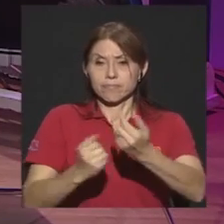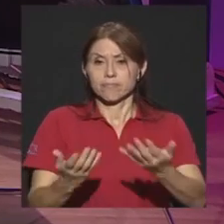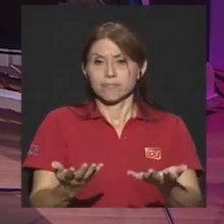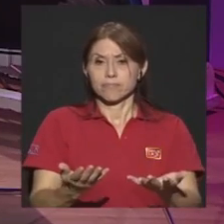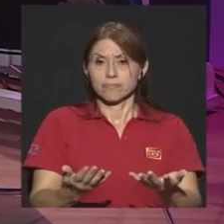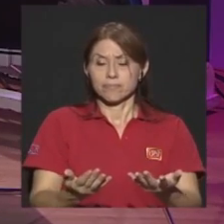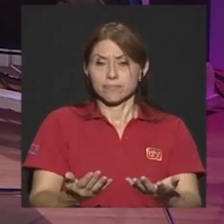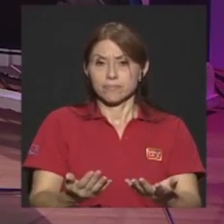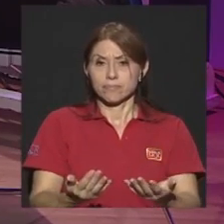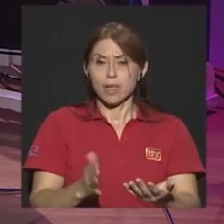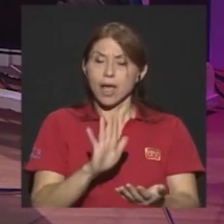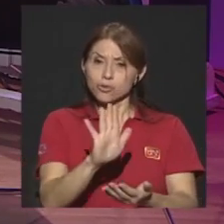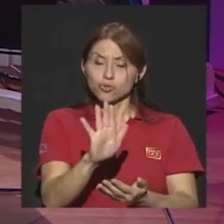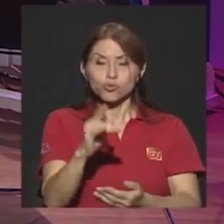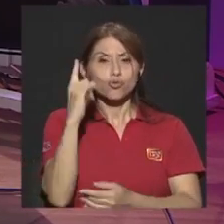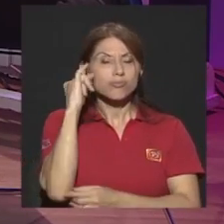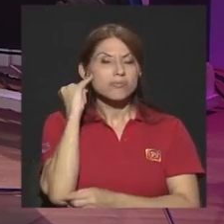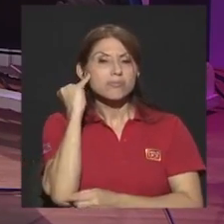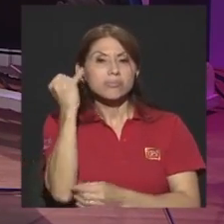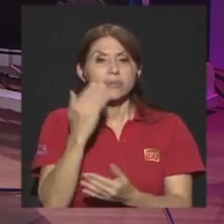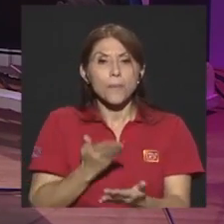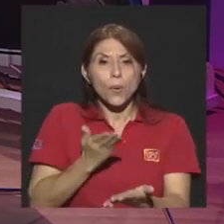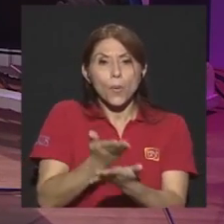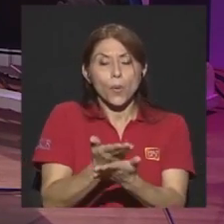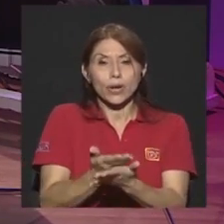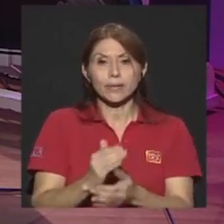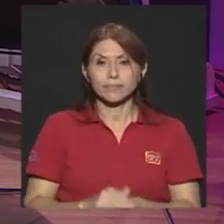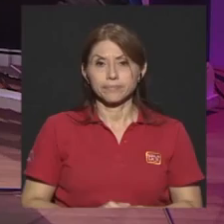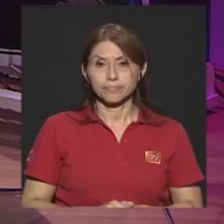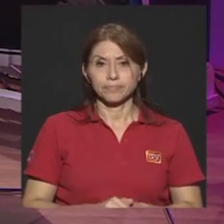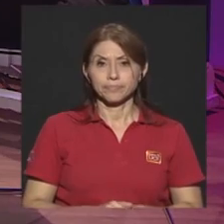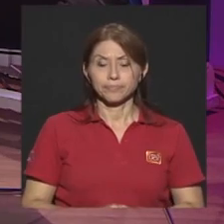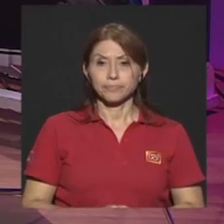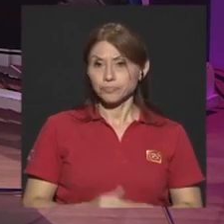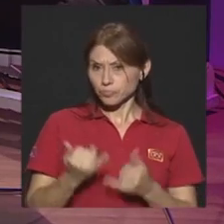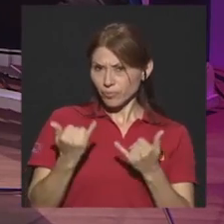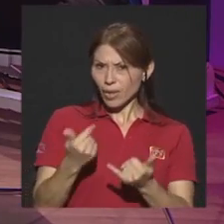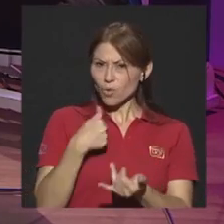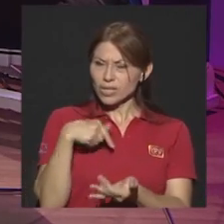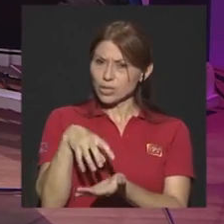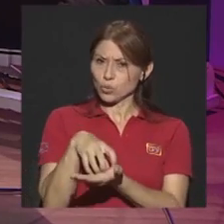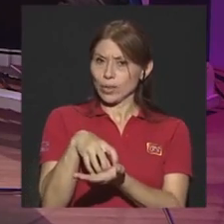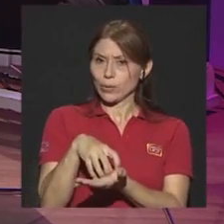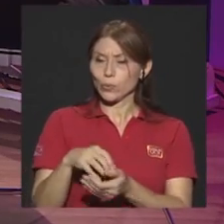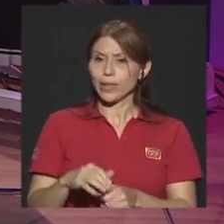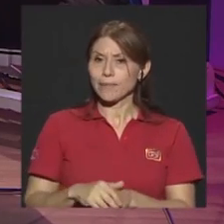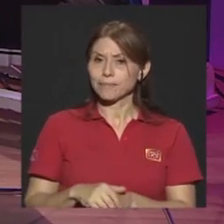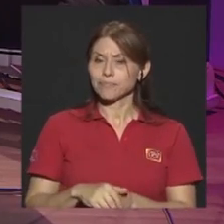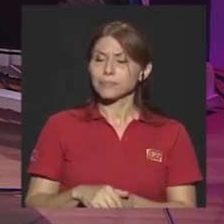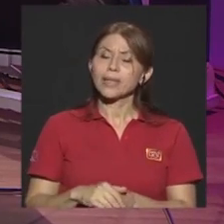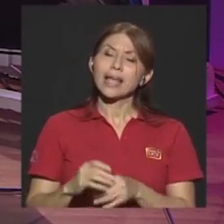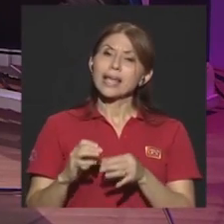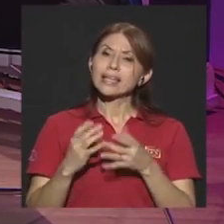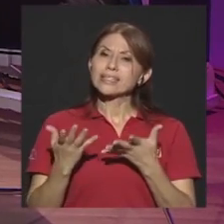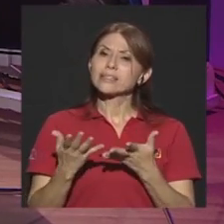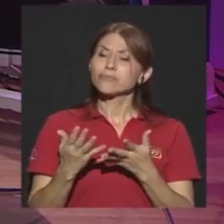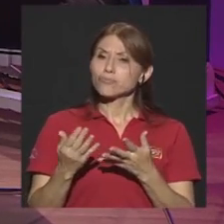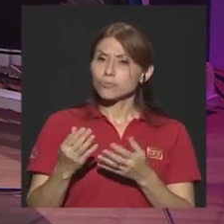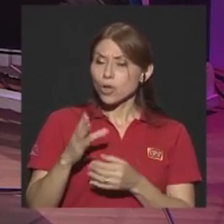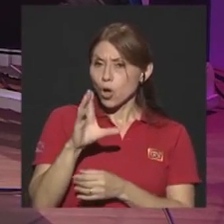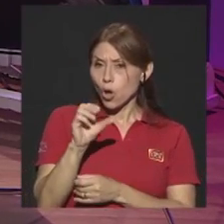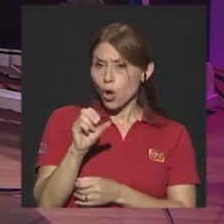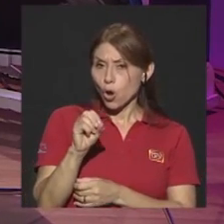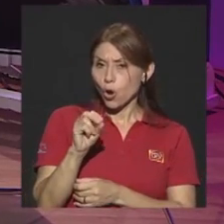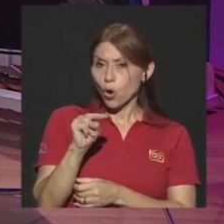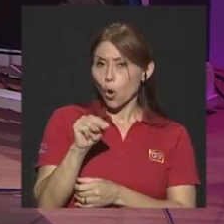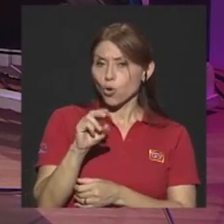se proponen. Hay una duda que ahorita me está surgiendo y es en relación a la posible conciliación. ¿Existe conciliación en